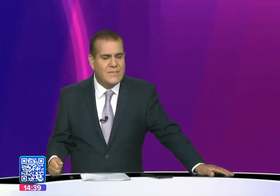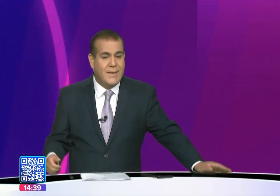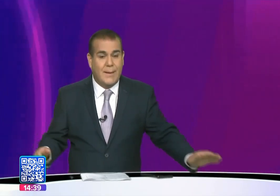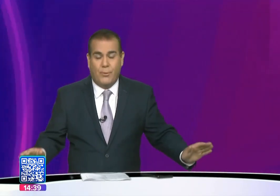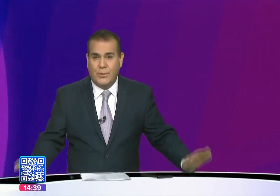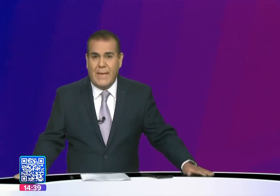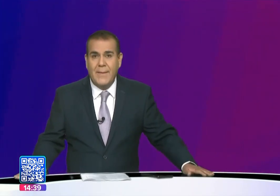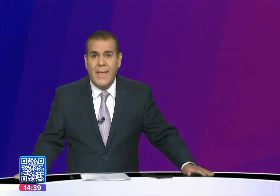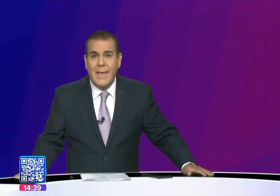este evento este reporte